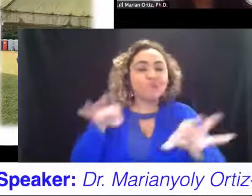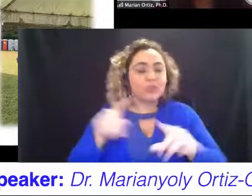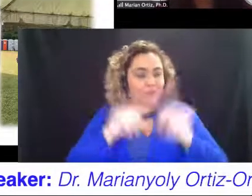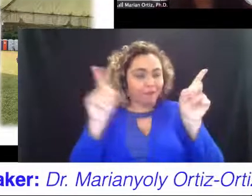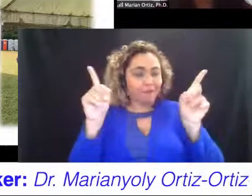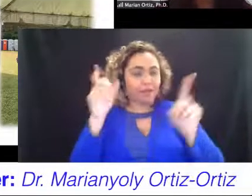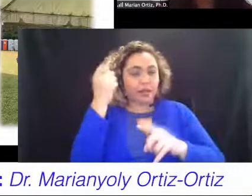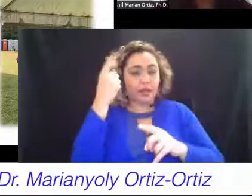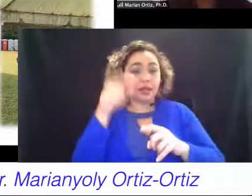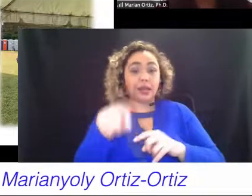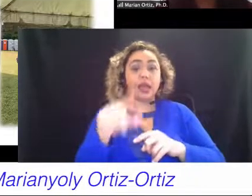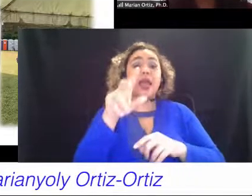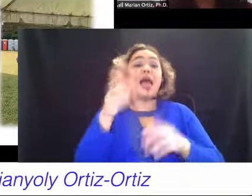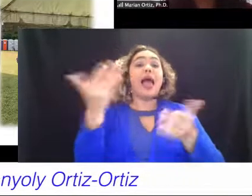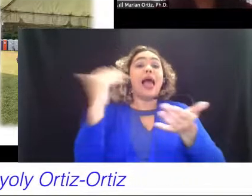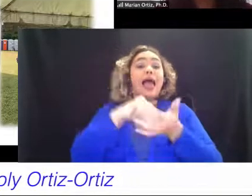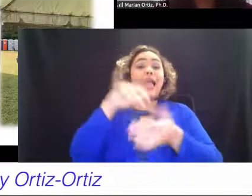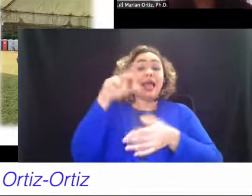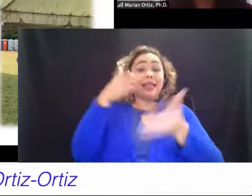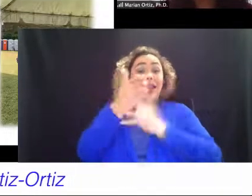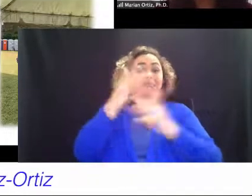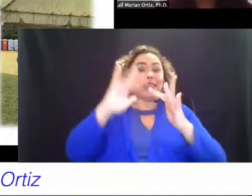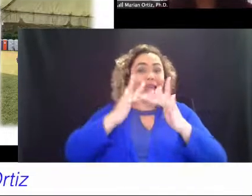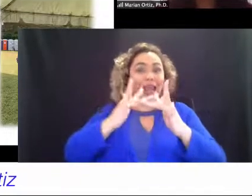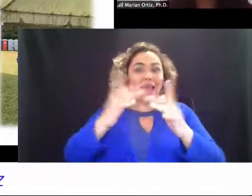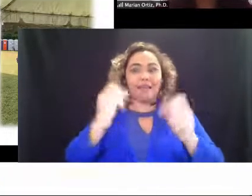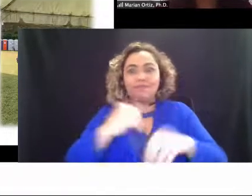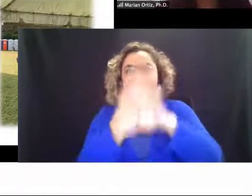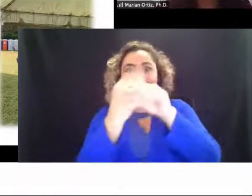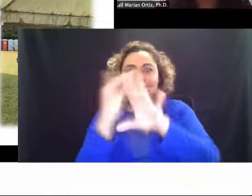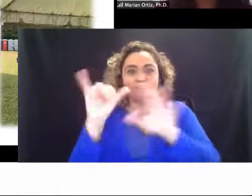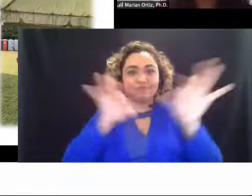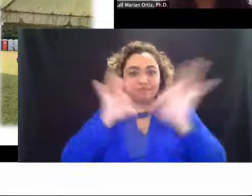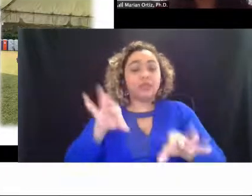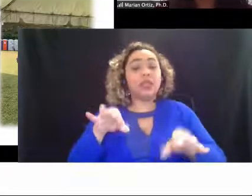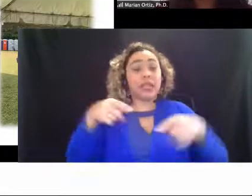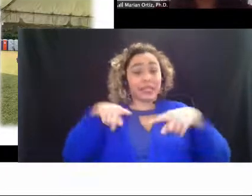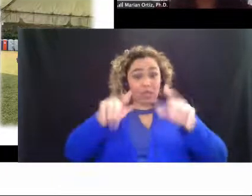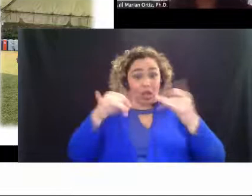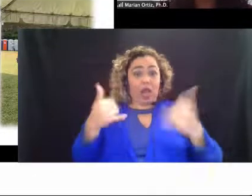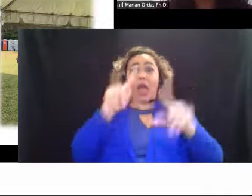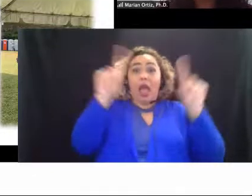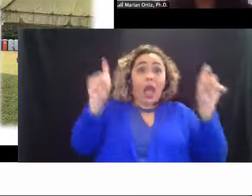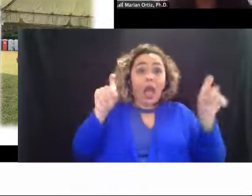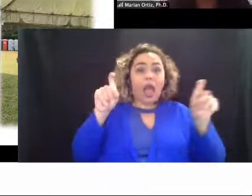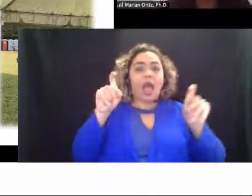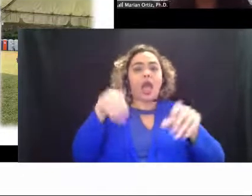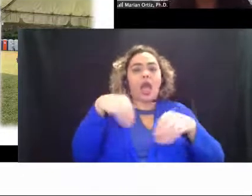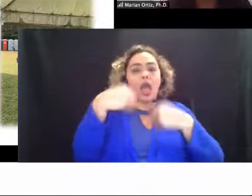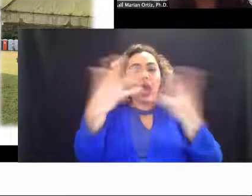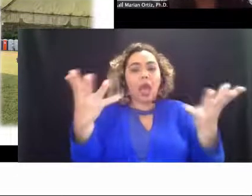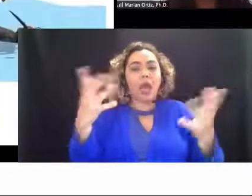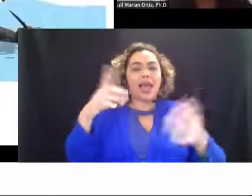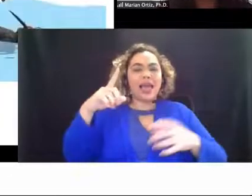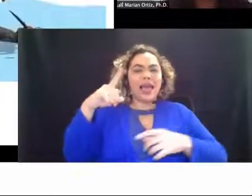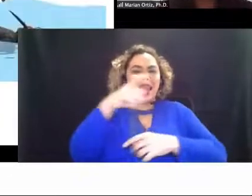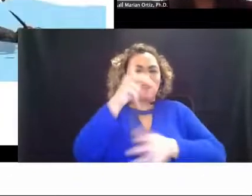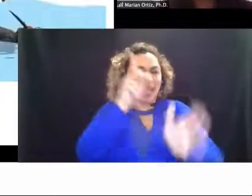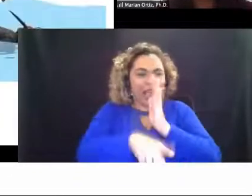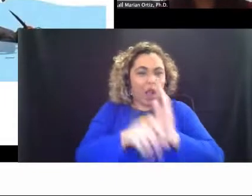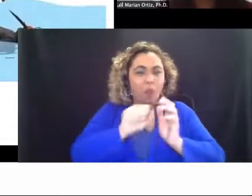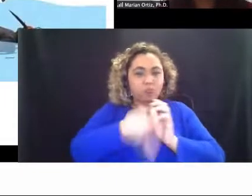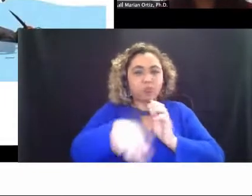virtual reality. Y durante todas estas actividades, pues distribuimos repelentes, larvicidas y material educativo. Tuvimos